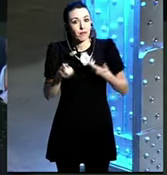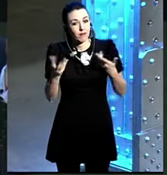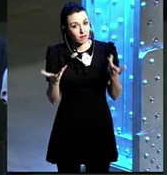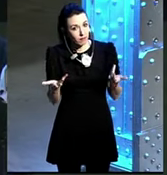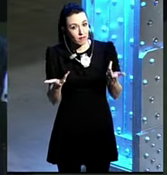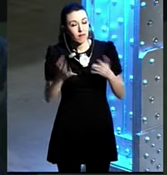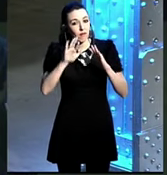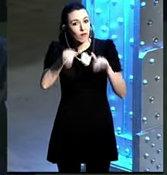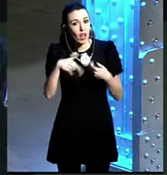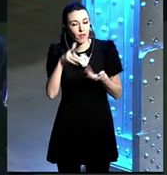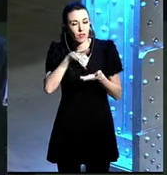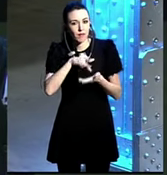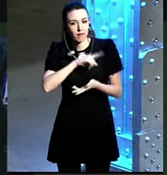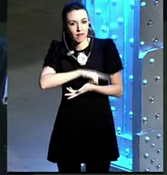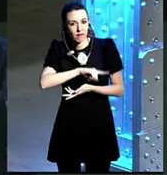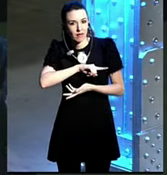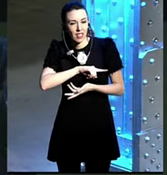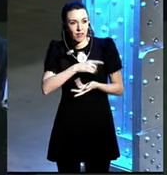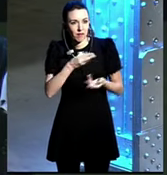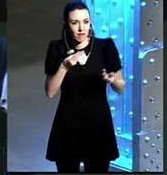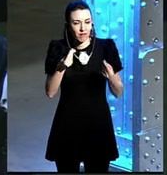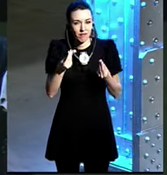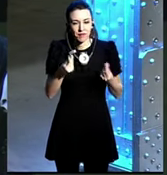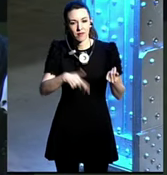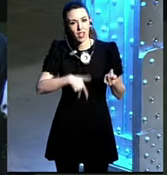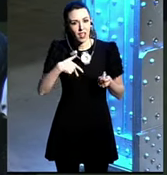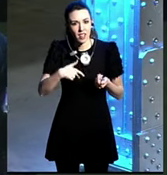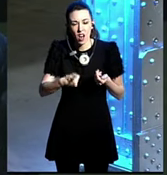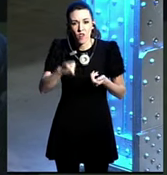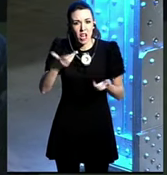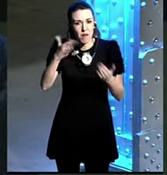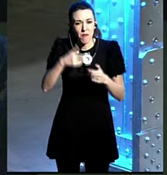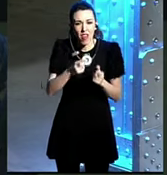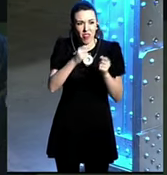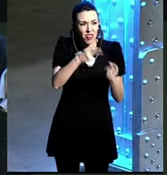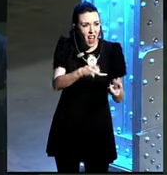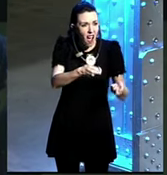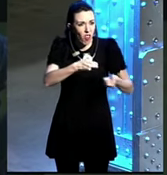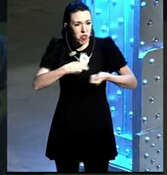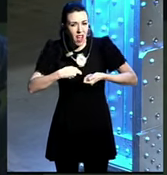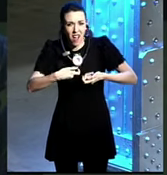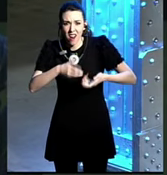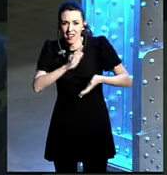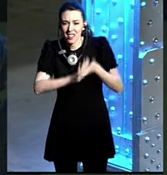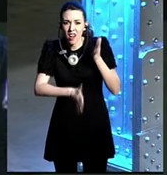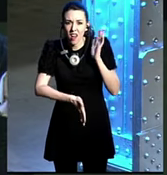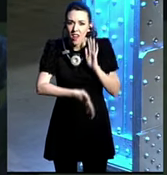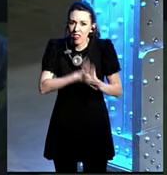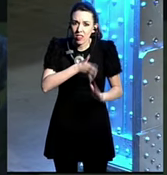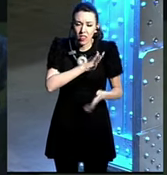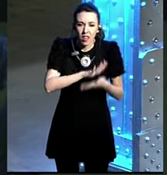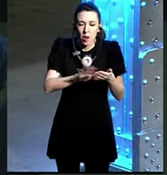al cabo está esa sensación general de que no hay nada ni que des ni que recibas. Y